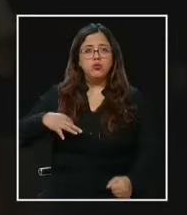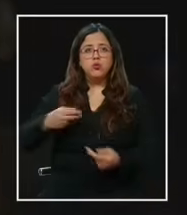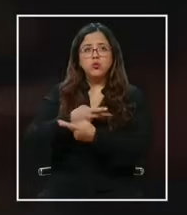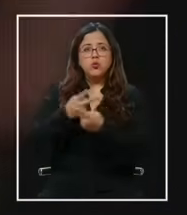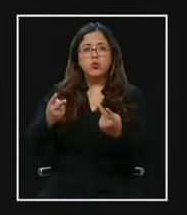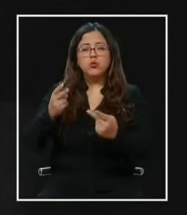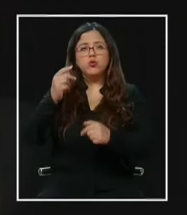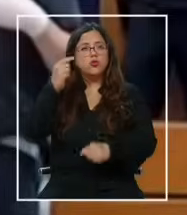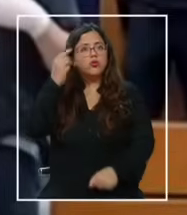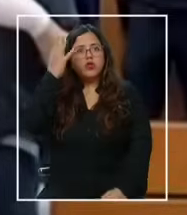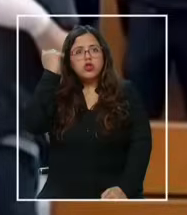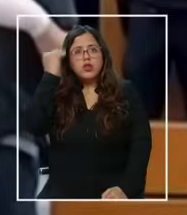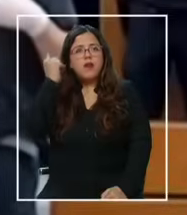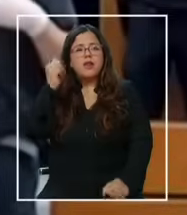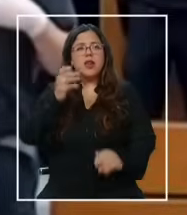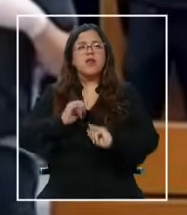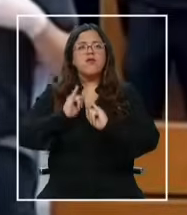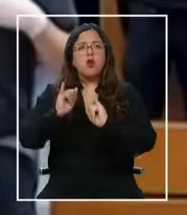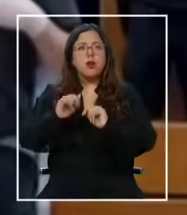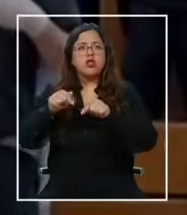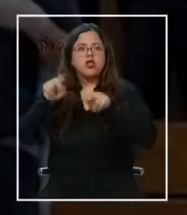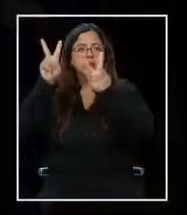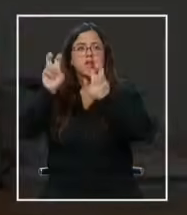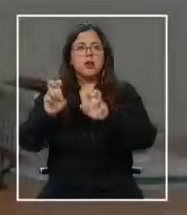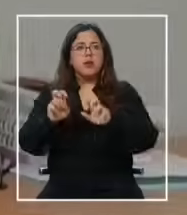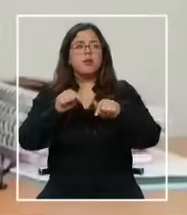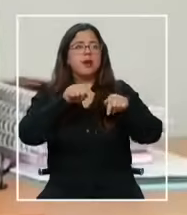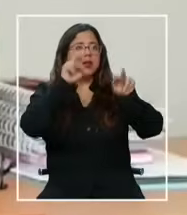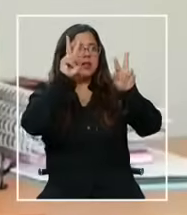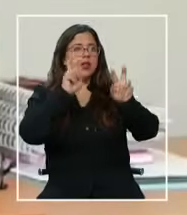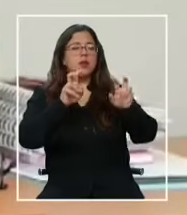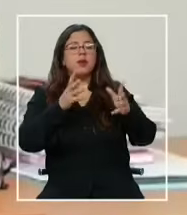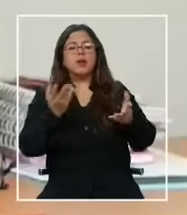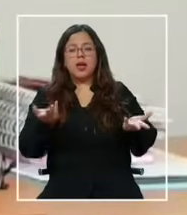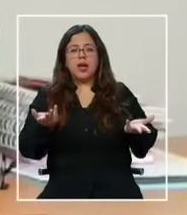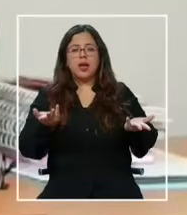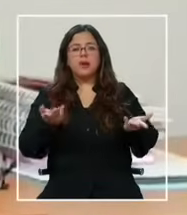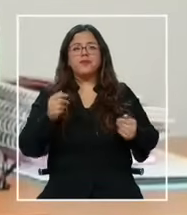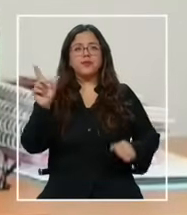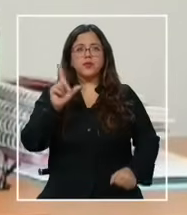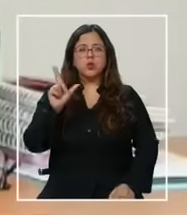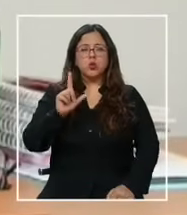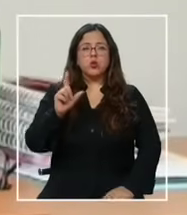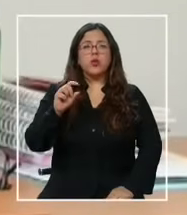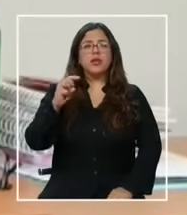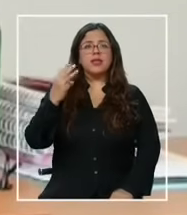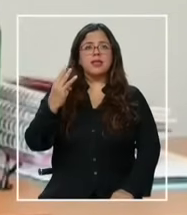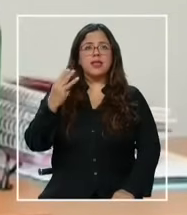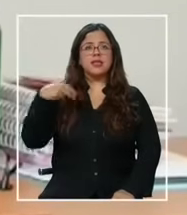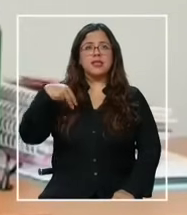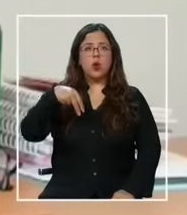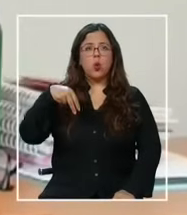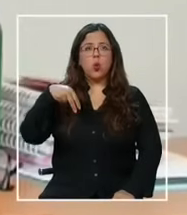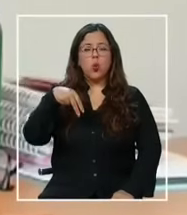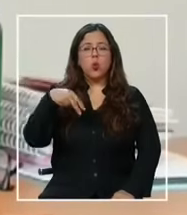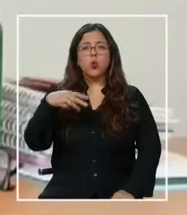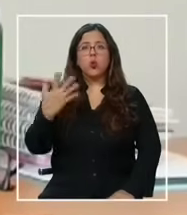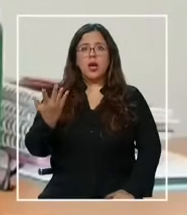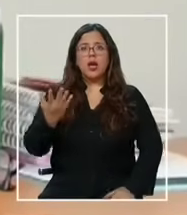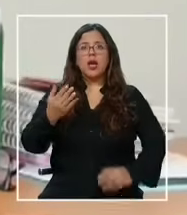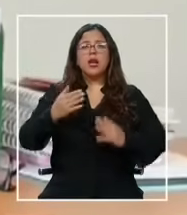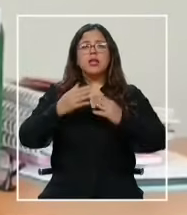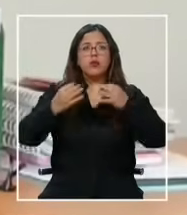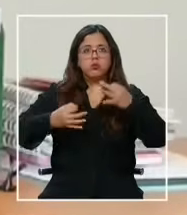conocía cabalmente los antecedentes del caso en la causa en cuestión efectivamente el día lunes 3 de junio se llevó a cabo una